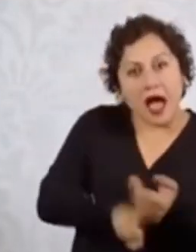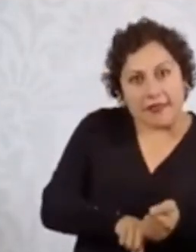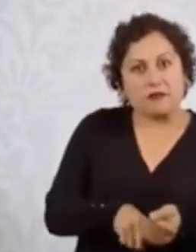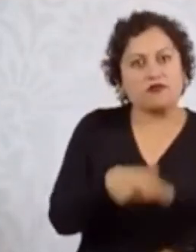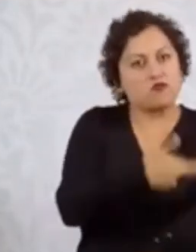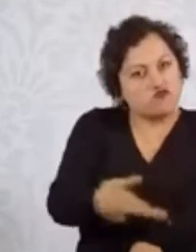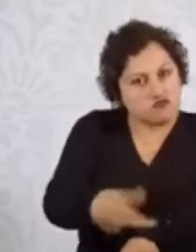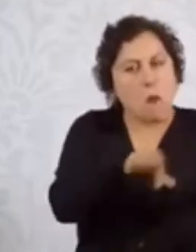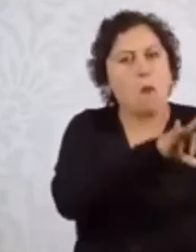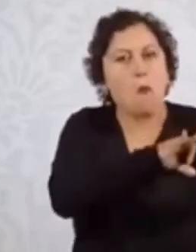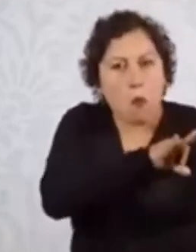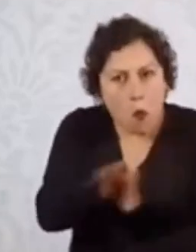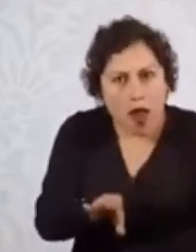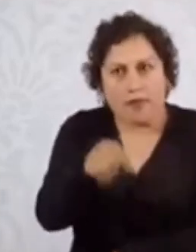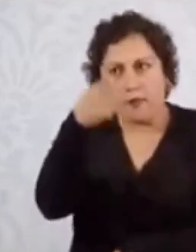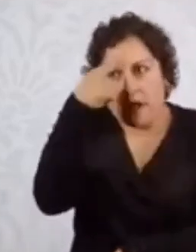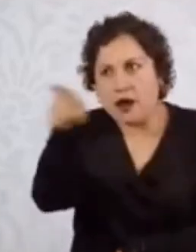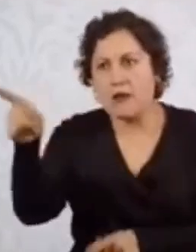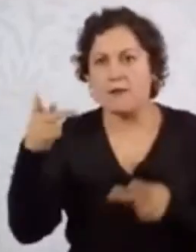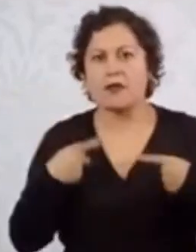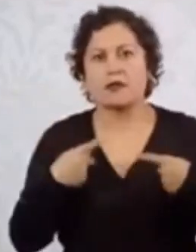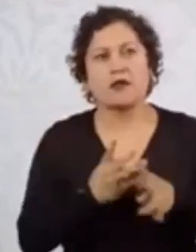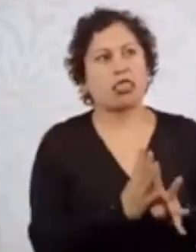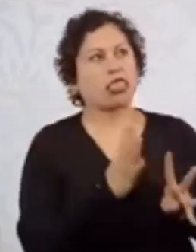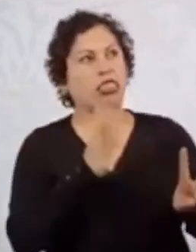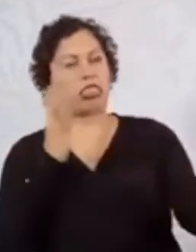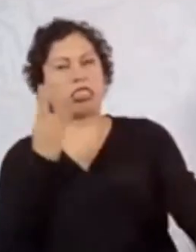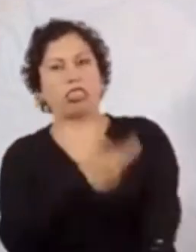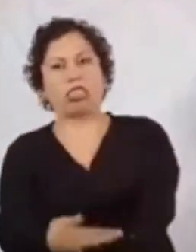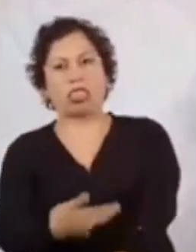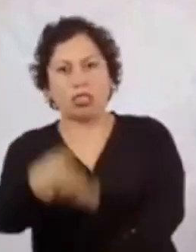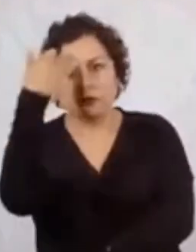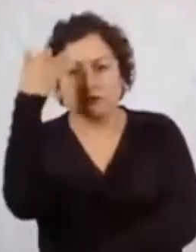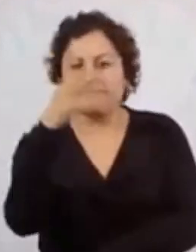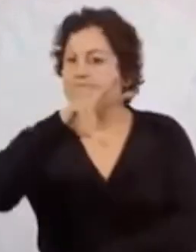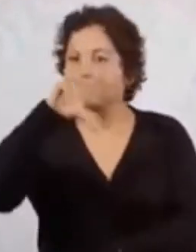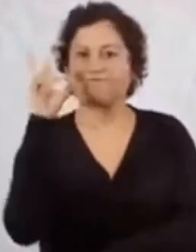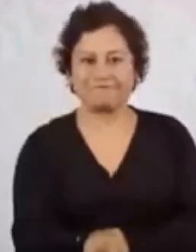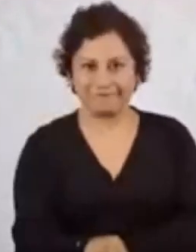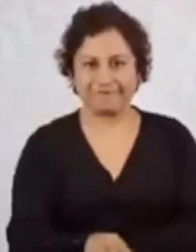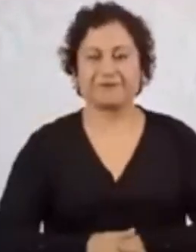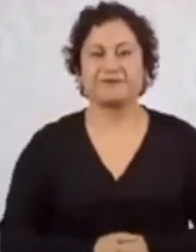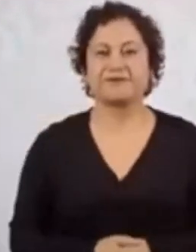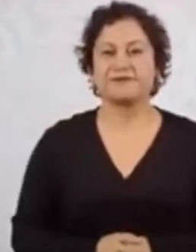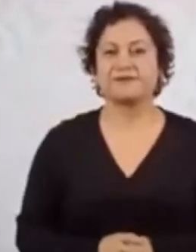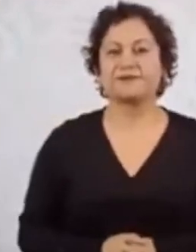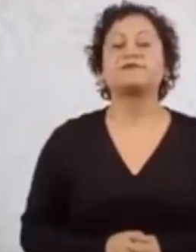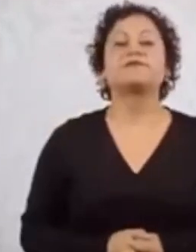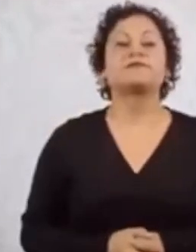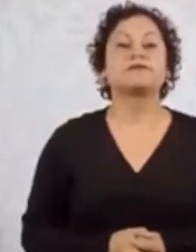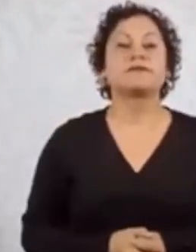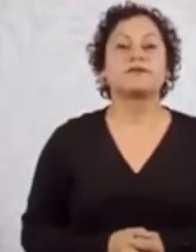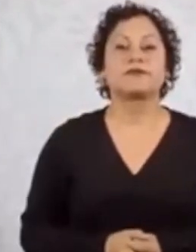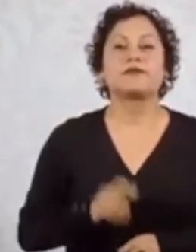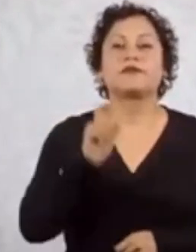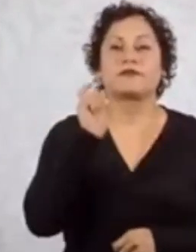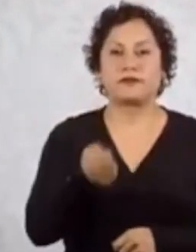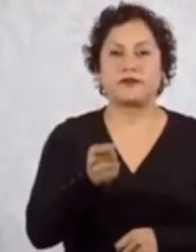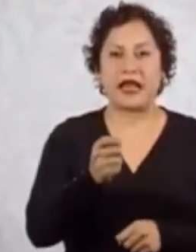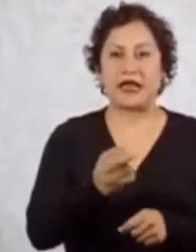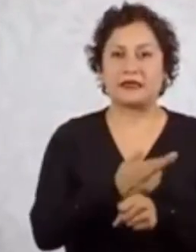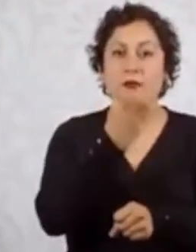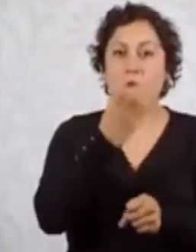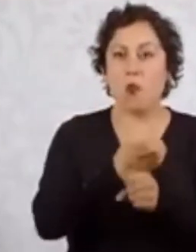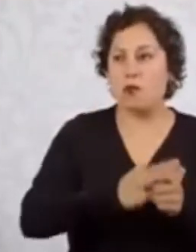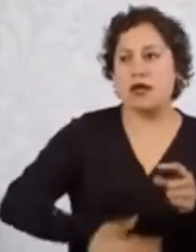es irreversible, pero que, bueno, podemos paliar de alguna u otra forma. Yo también estoy contigo, Jaime. Me parece que esta tiene,